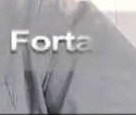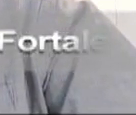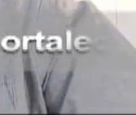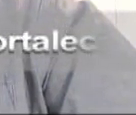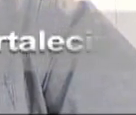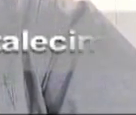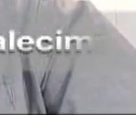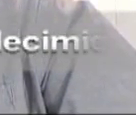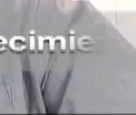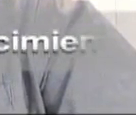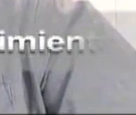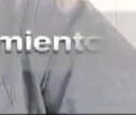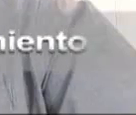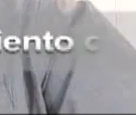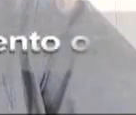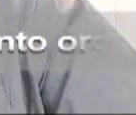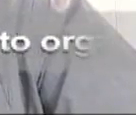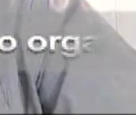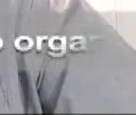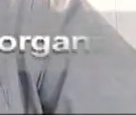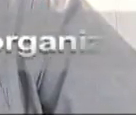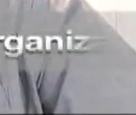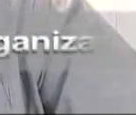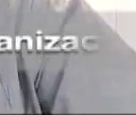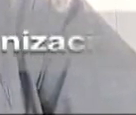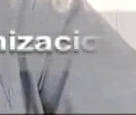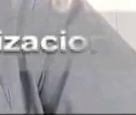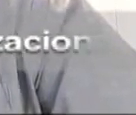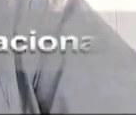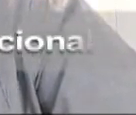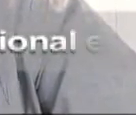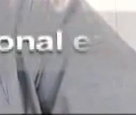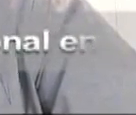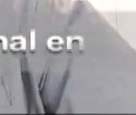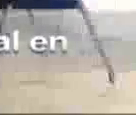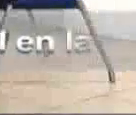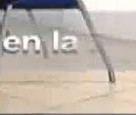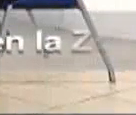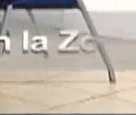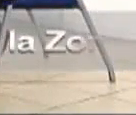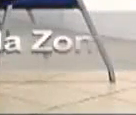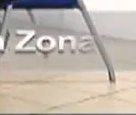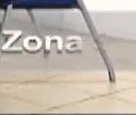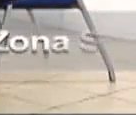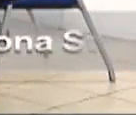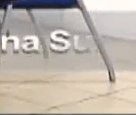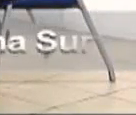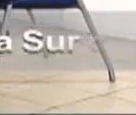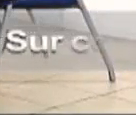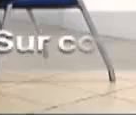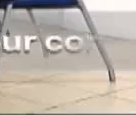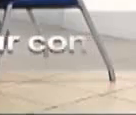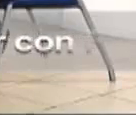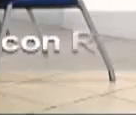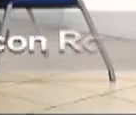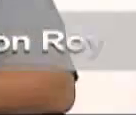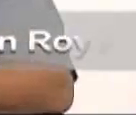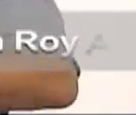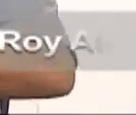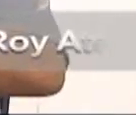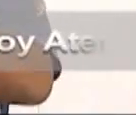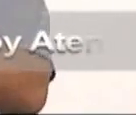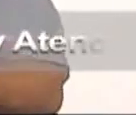más abierta a las grandes transnacionales, a las grandes compañías. Desde la universidad tiene el deber